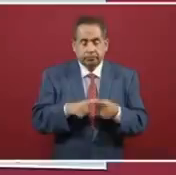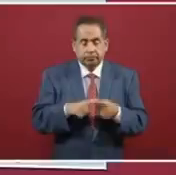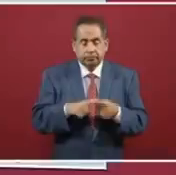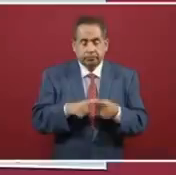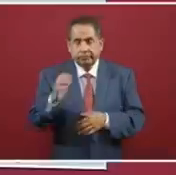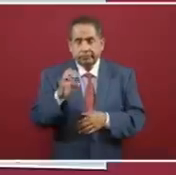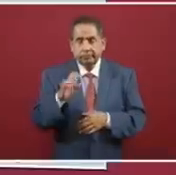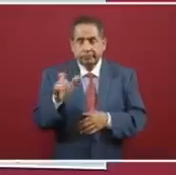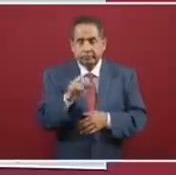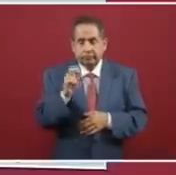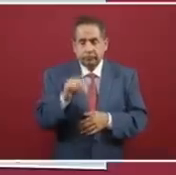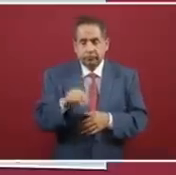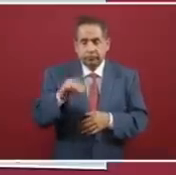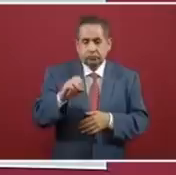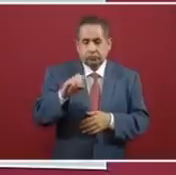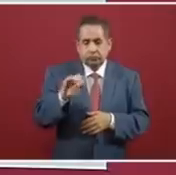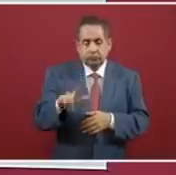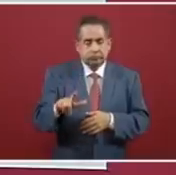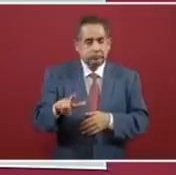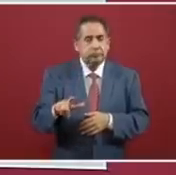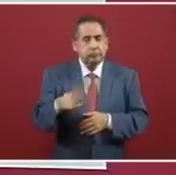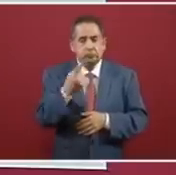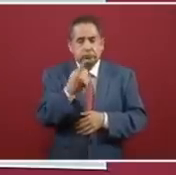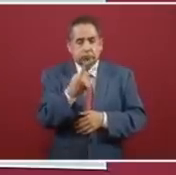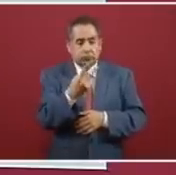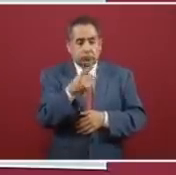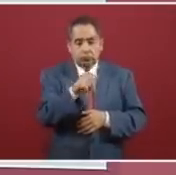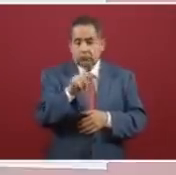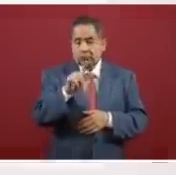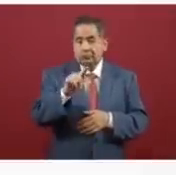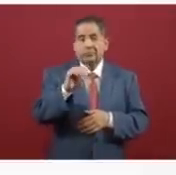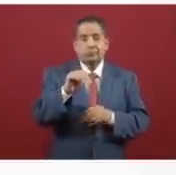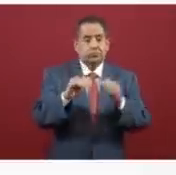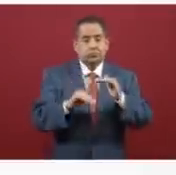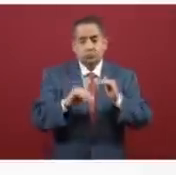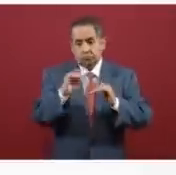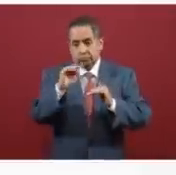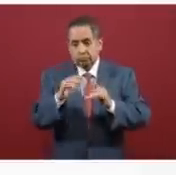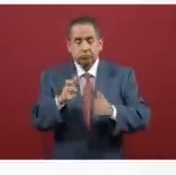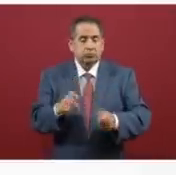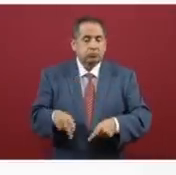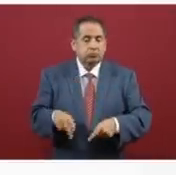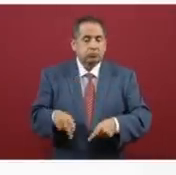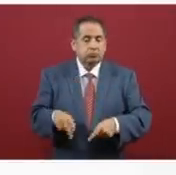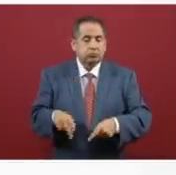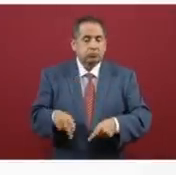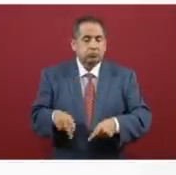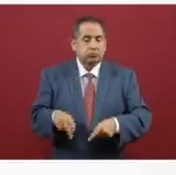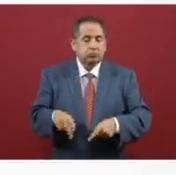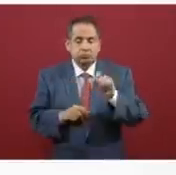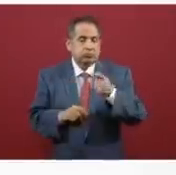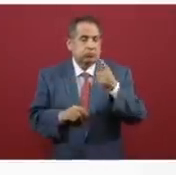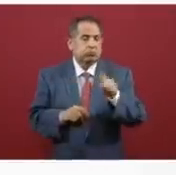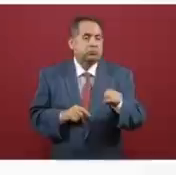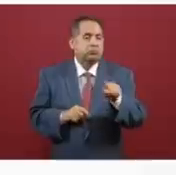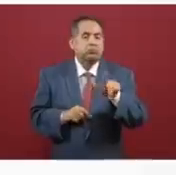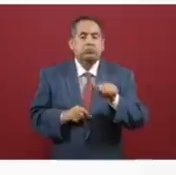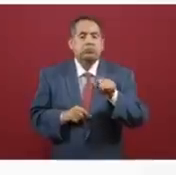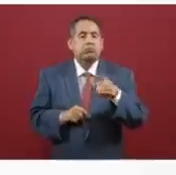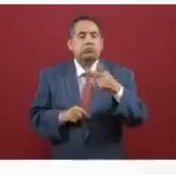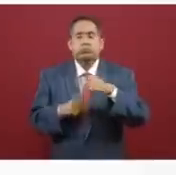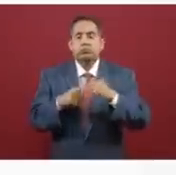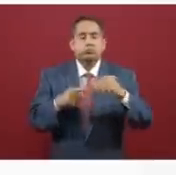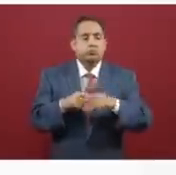más alto 279 es el margen dando un precio por litro de premium de 21 pesos con